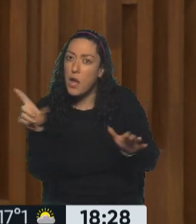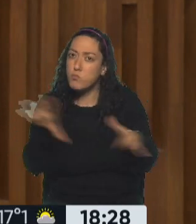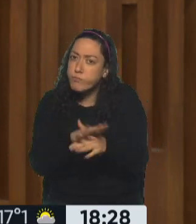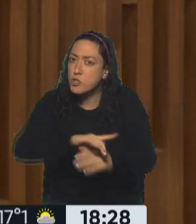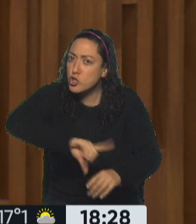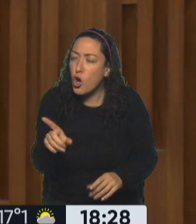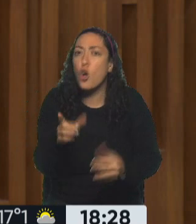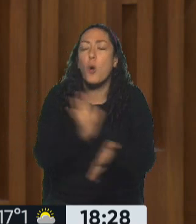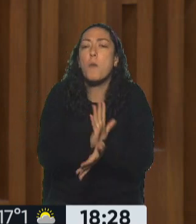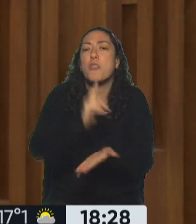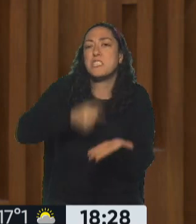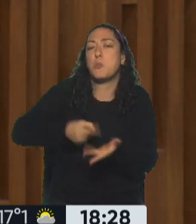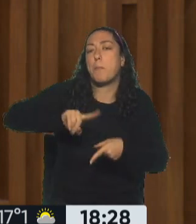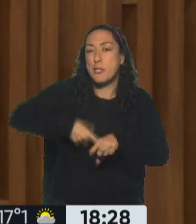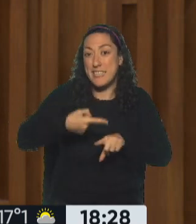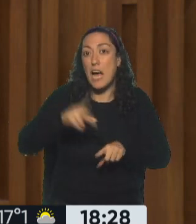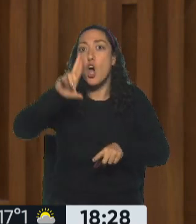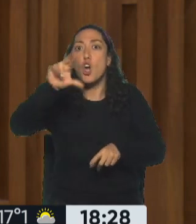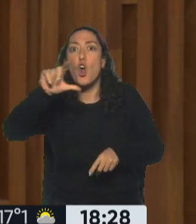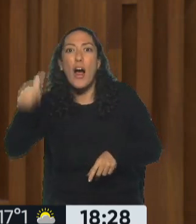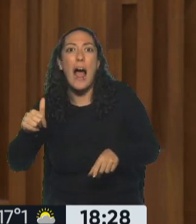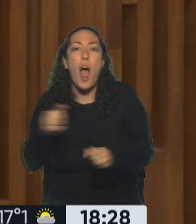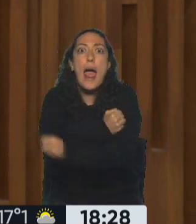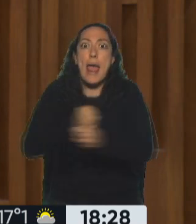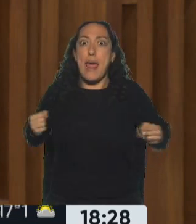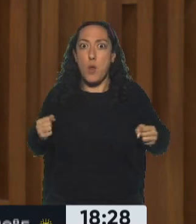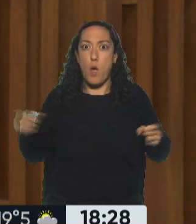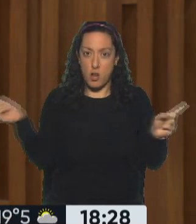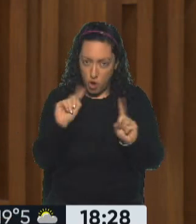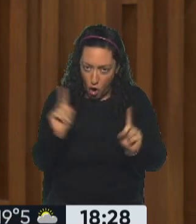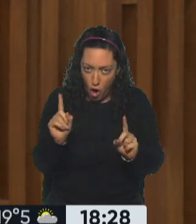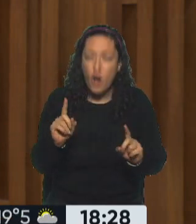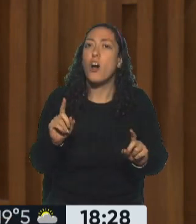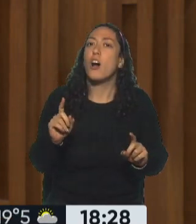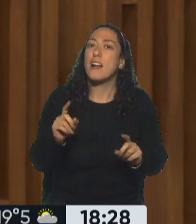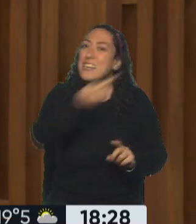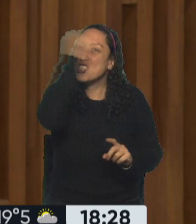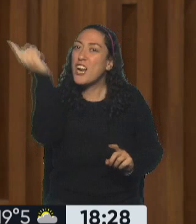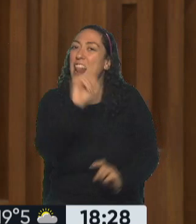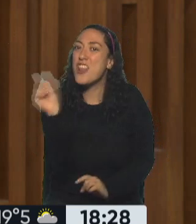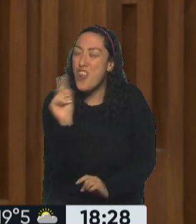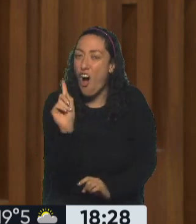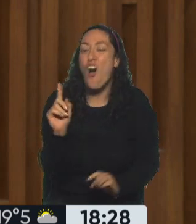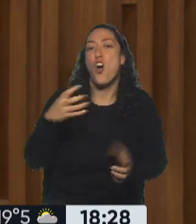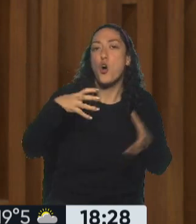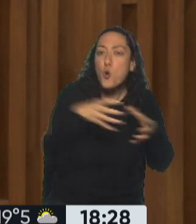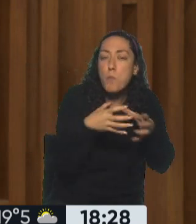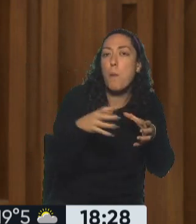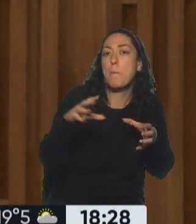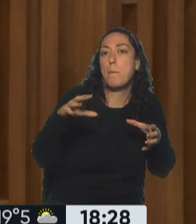en otras ocasiones, el general Roca no es un héroe nacional, es un héroe de clase, porque posibilitó la acumulación de